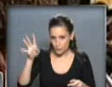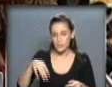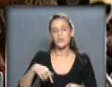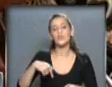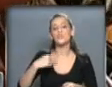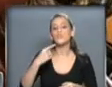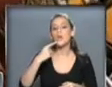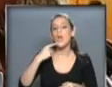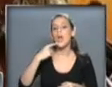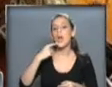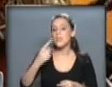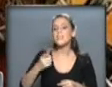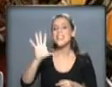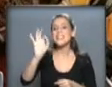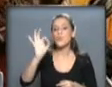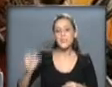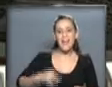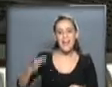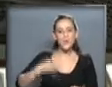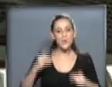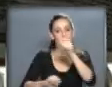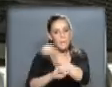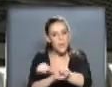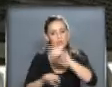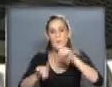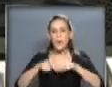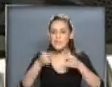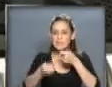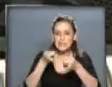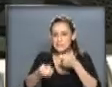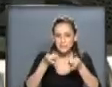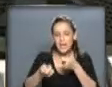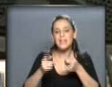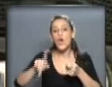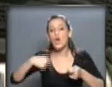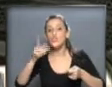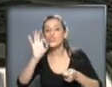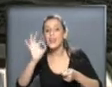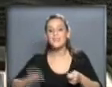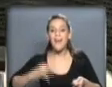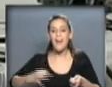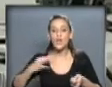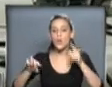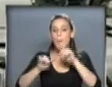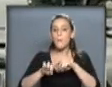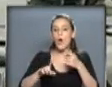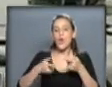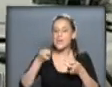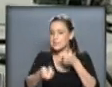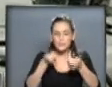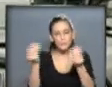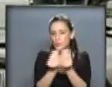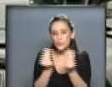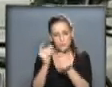ex militar a 50 años de prisión por genocidio y a otros 30 por delitos de lesa humanidad. Ríos Montt, de